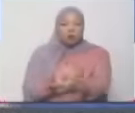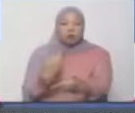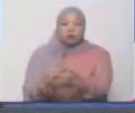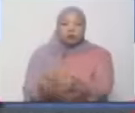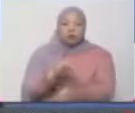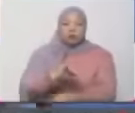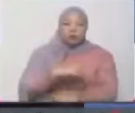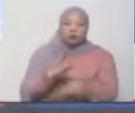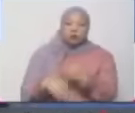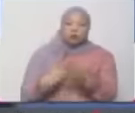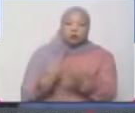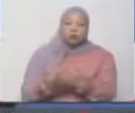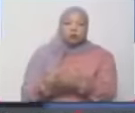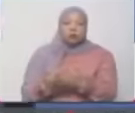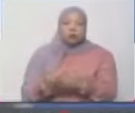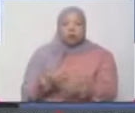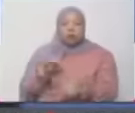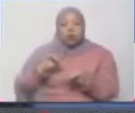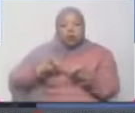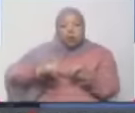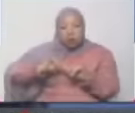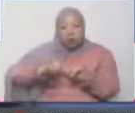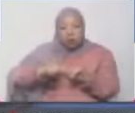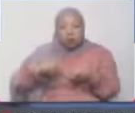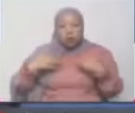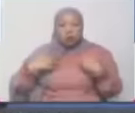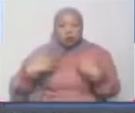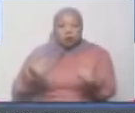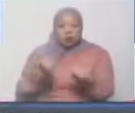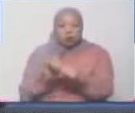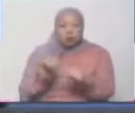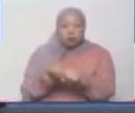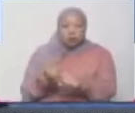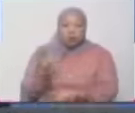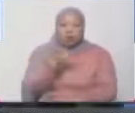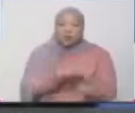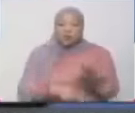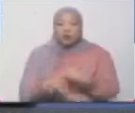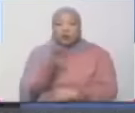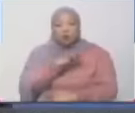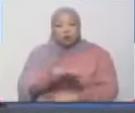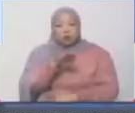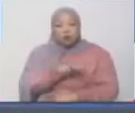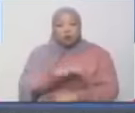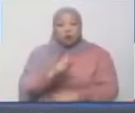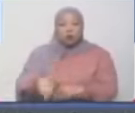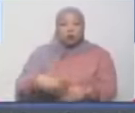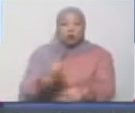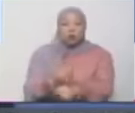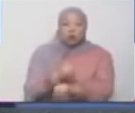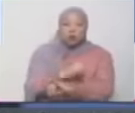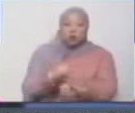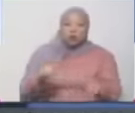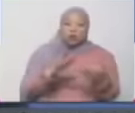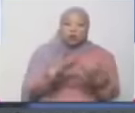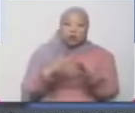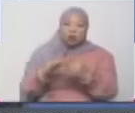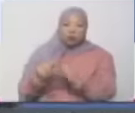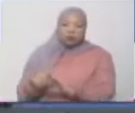universidades especializadas en ingeniería, en salud, en ciencias sociales, para tributar a los desafíos de la comuna. Por